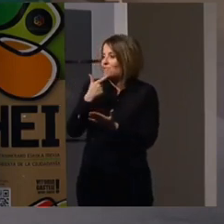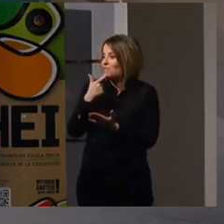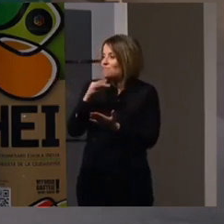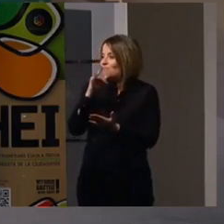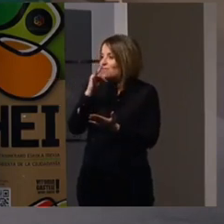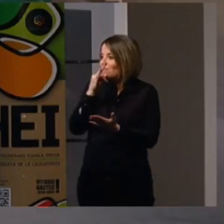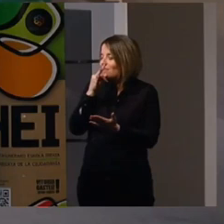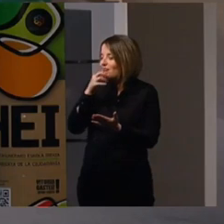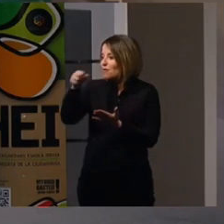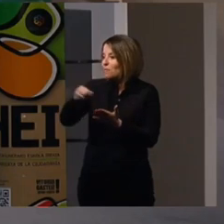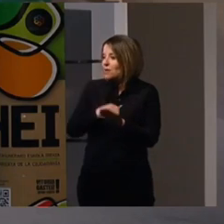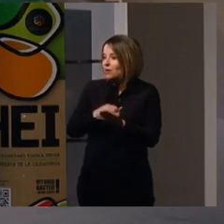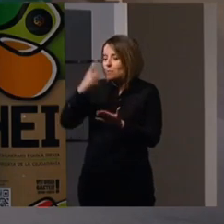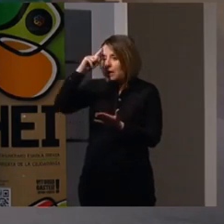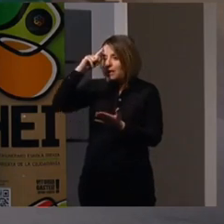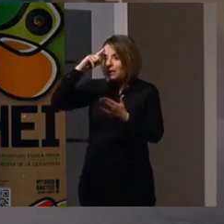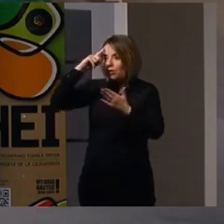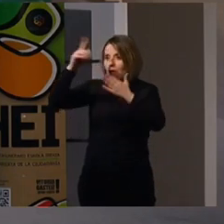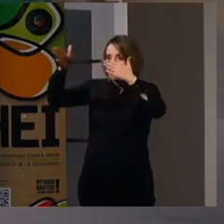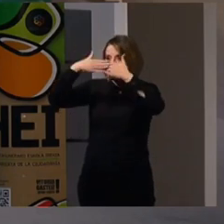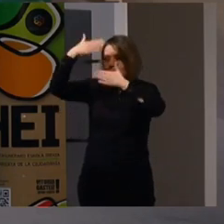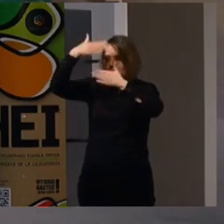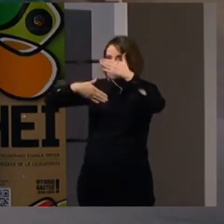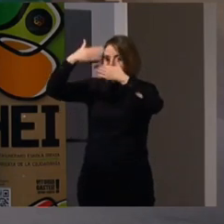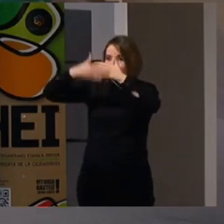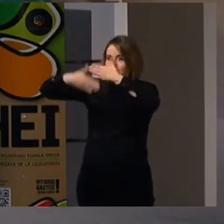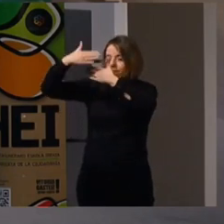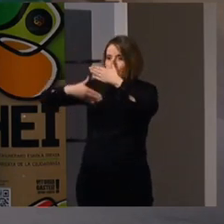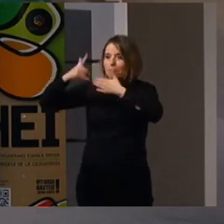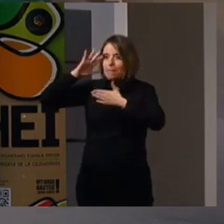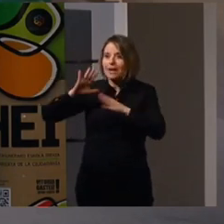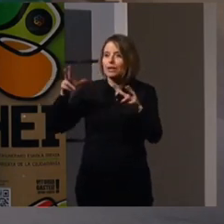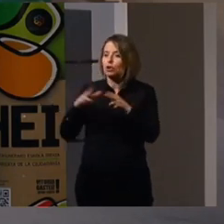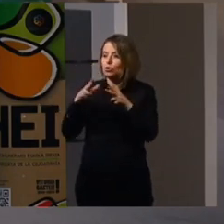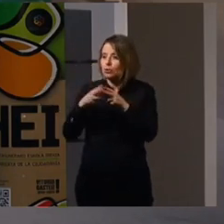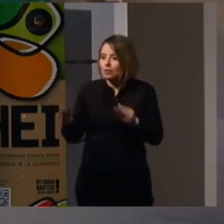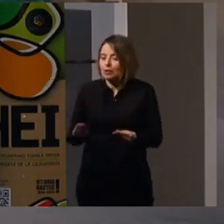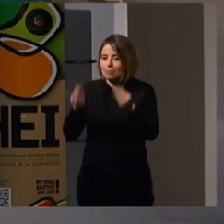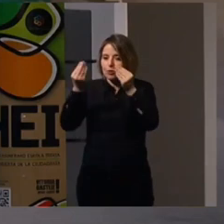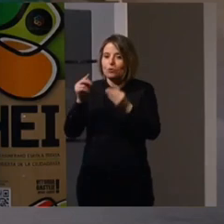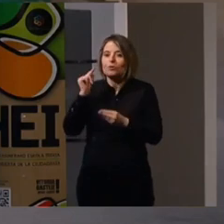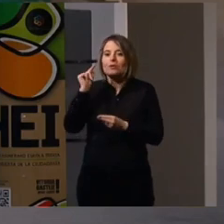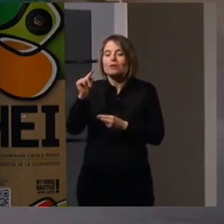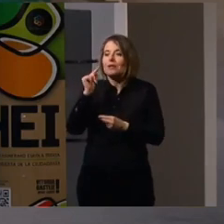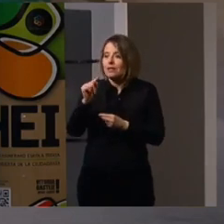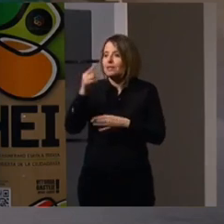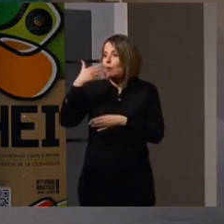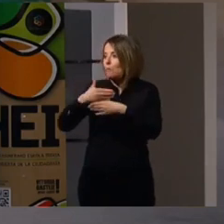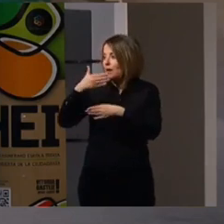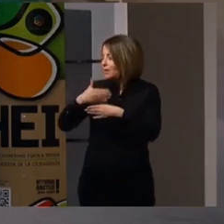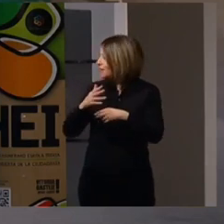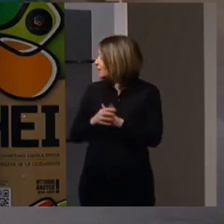en el inicio. Y yo creo que a veces nos autolimitamos incluso en soñarnos en una sociedad mejor. Y yo creo que esa es una de las principales